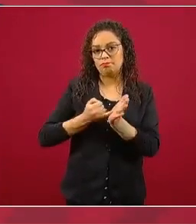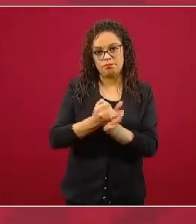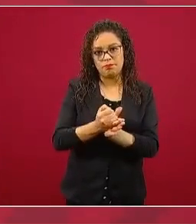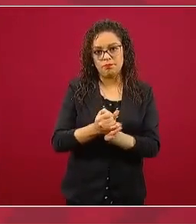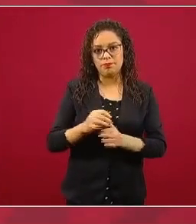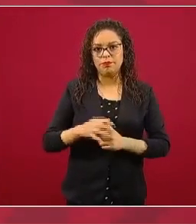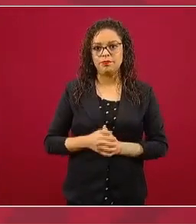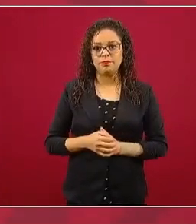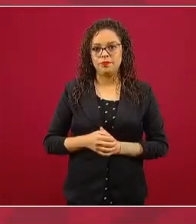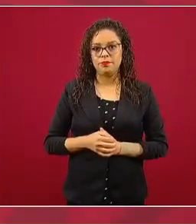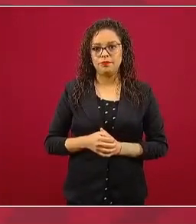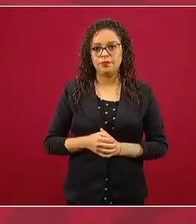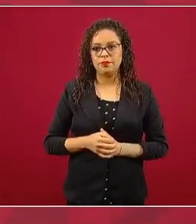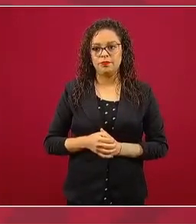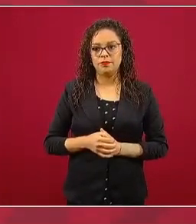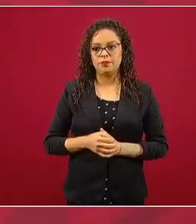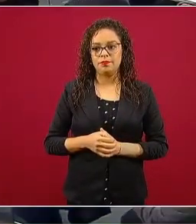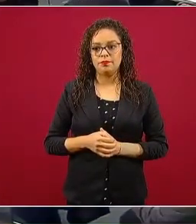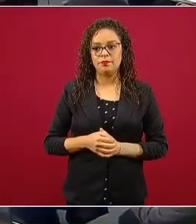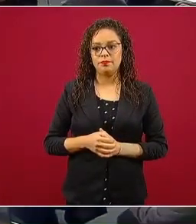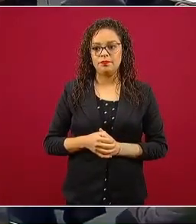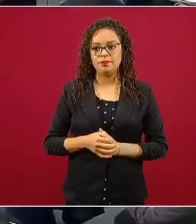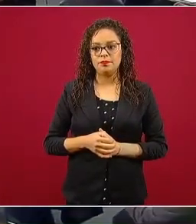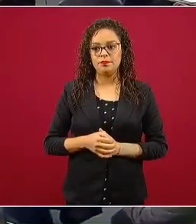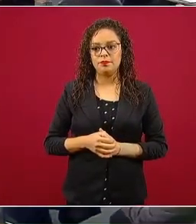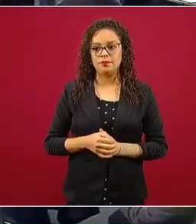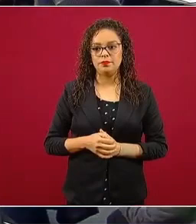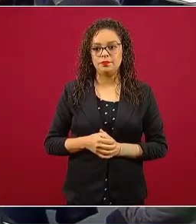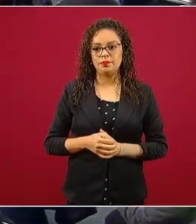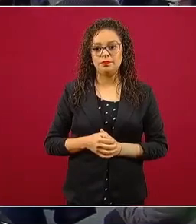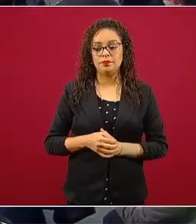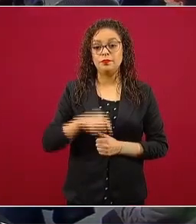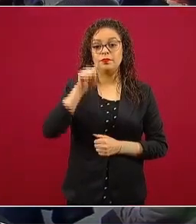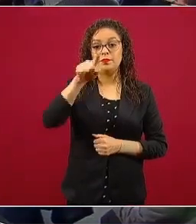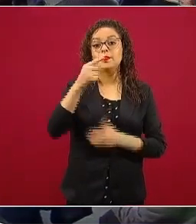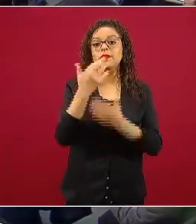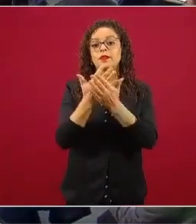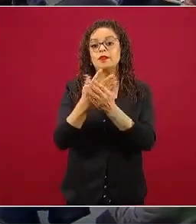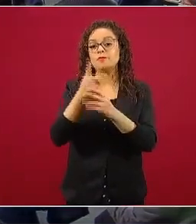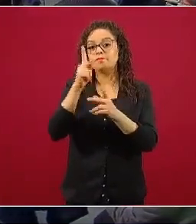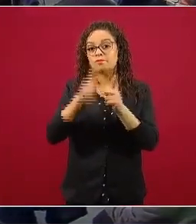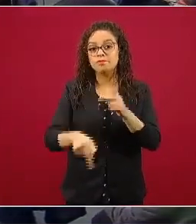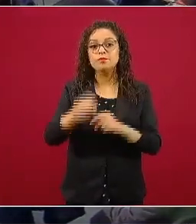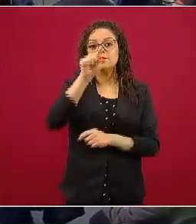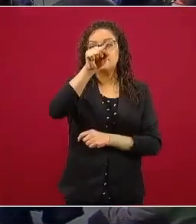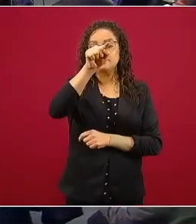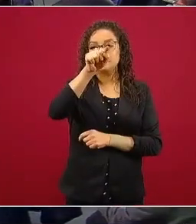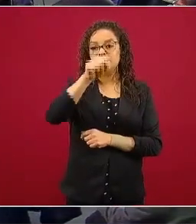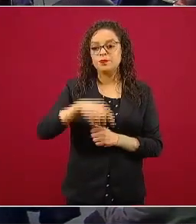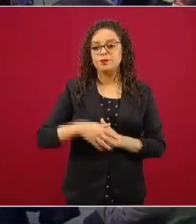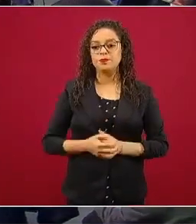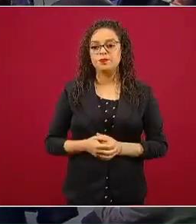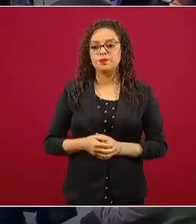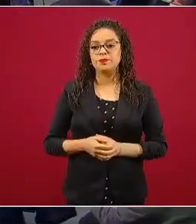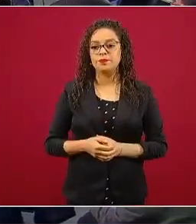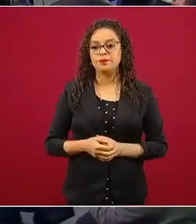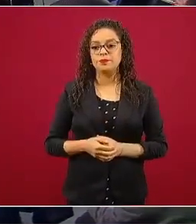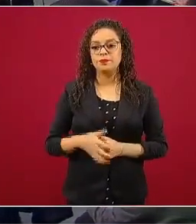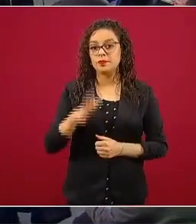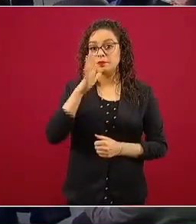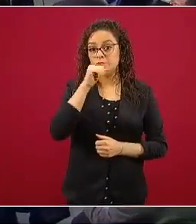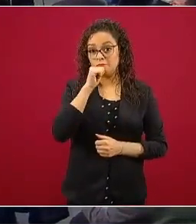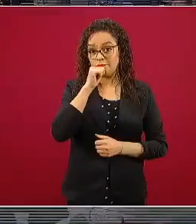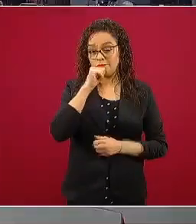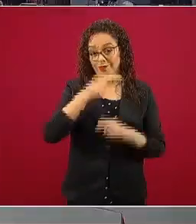Nos vemos entonces pendiente. ¿No se puede para el